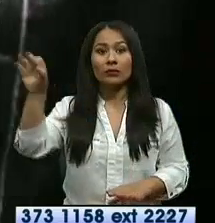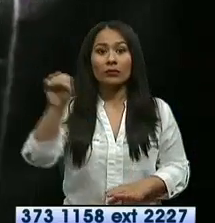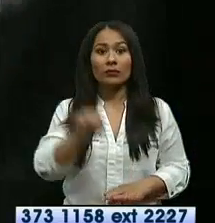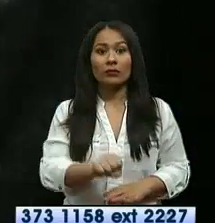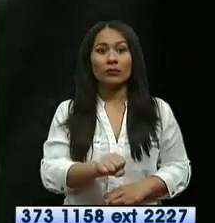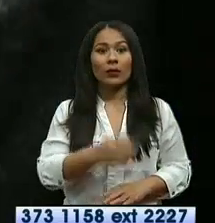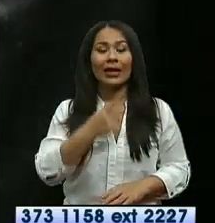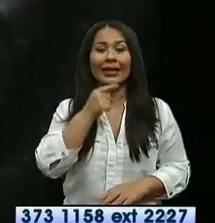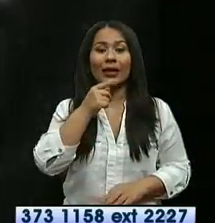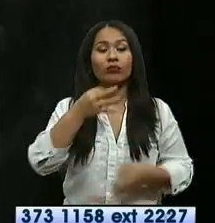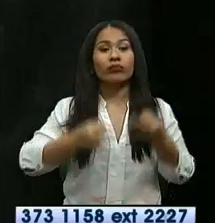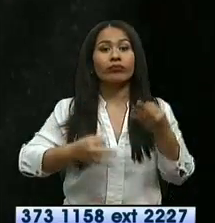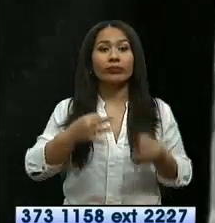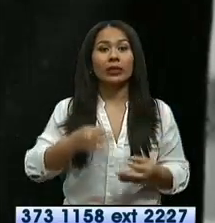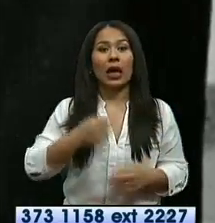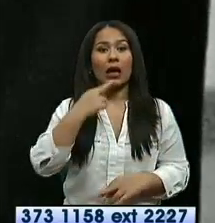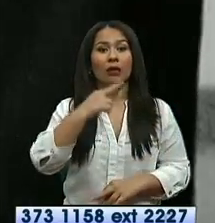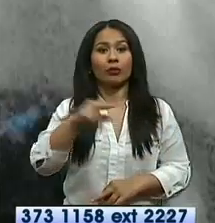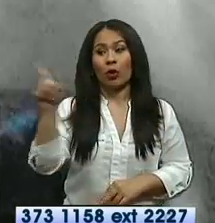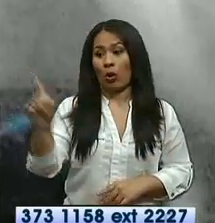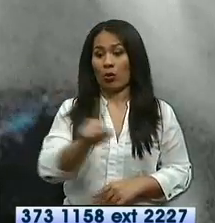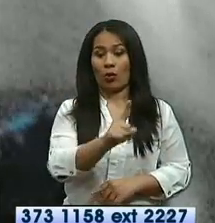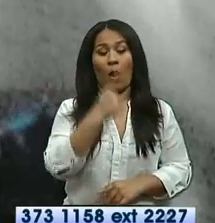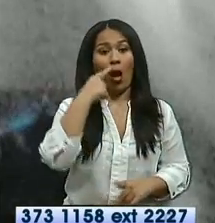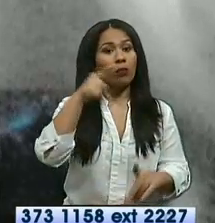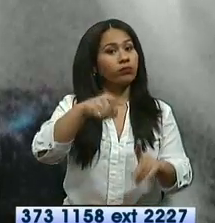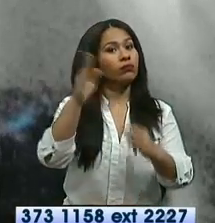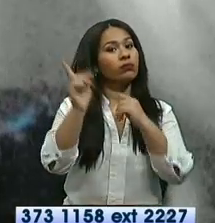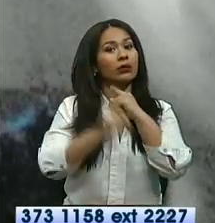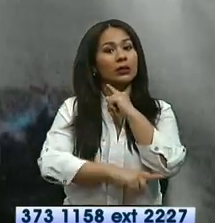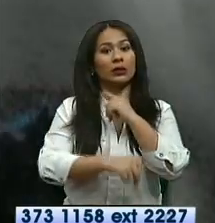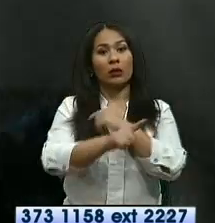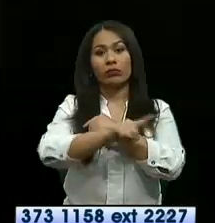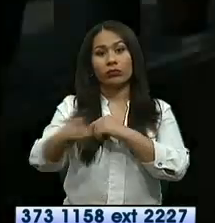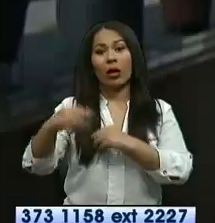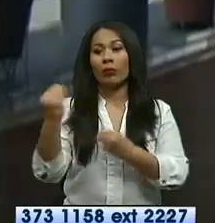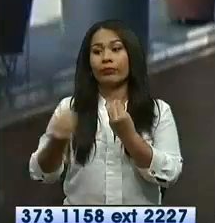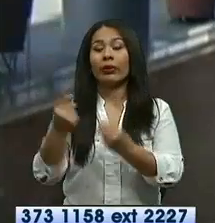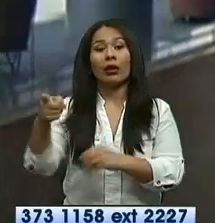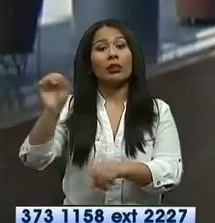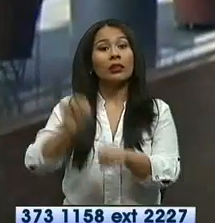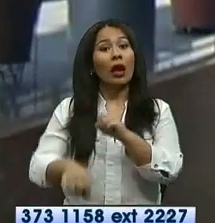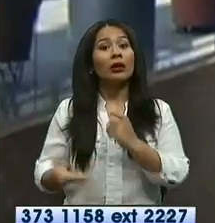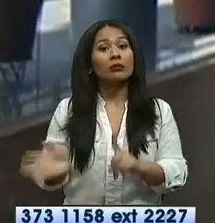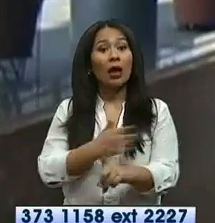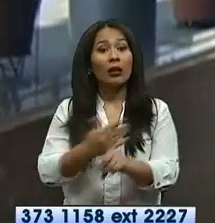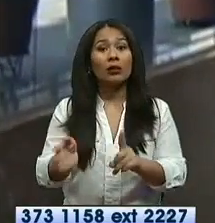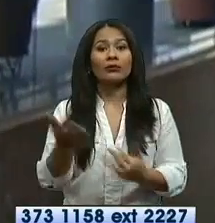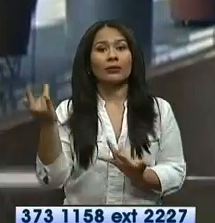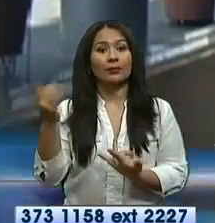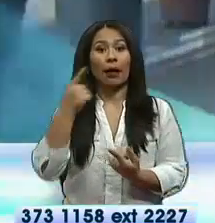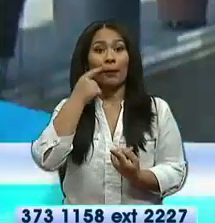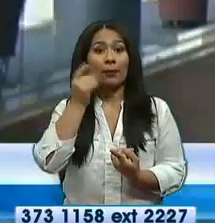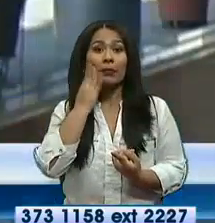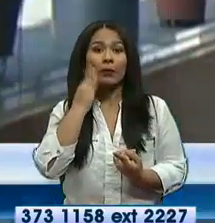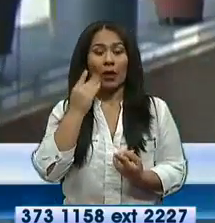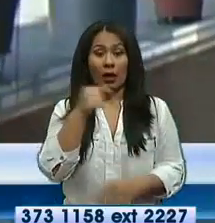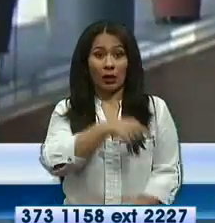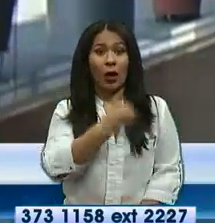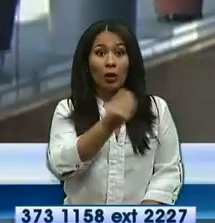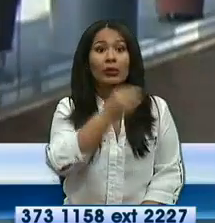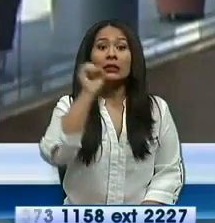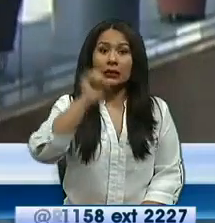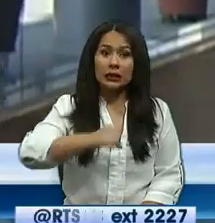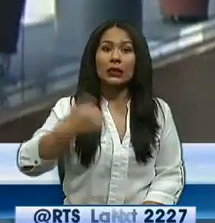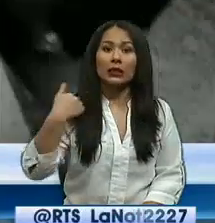sea llamado ante la justicia y responda por los daños causados a los adolescentes. A la espera, por supuesto, de los padres, porque no es que no tiene padres, sino que no